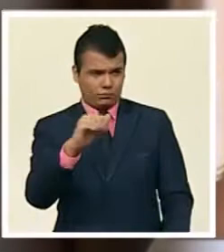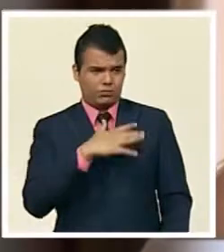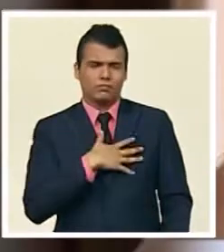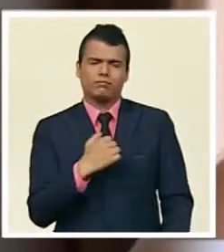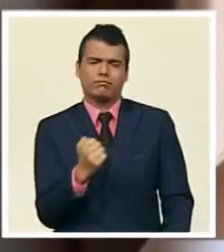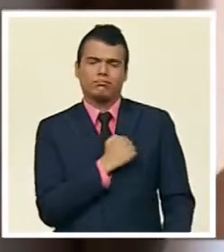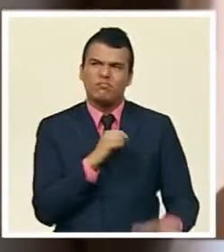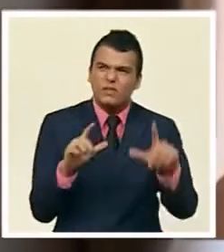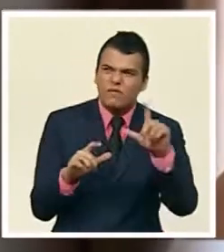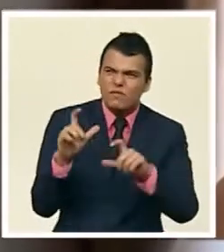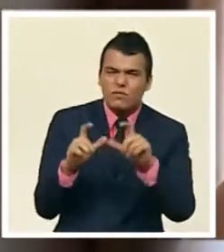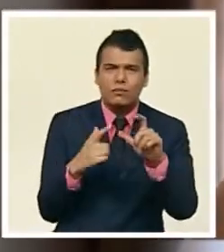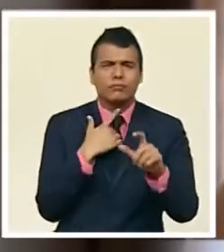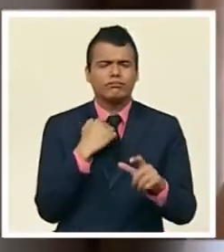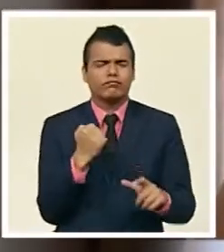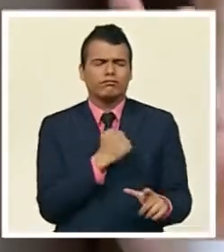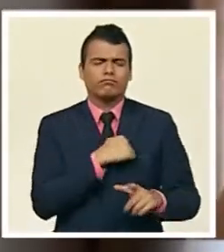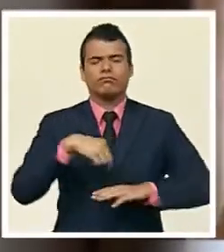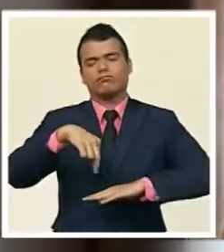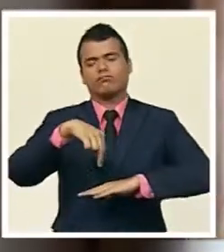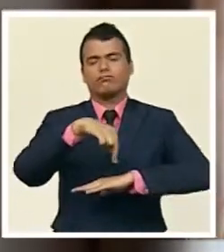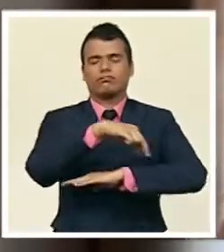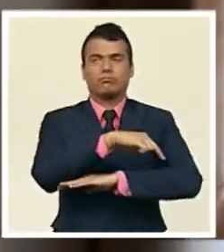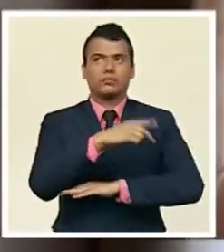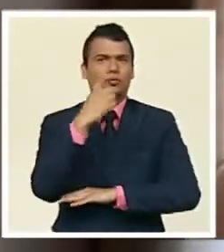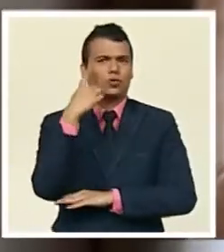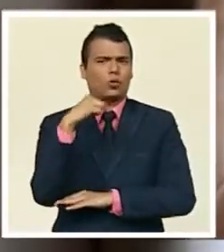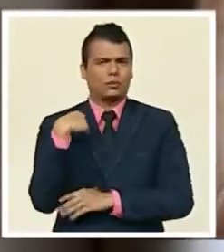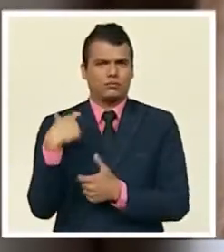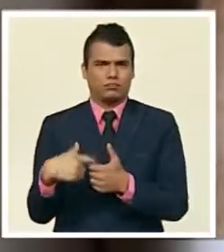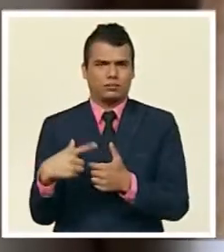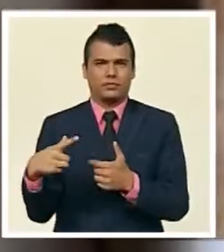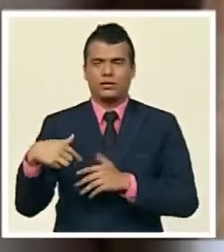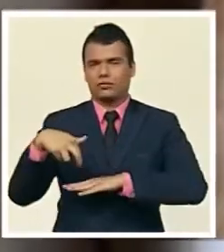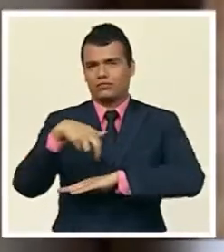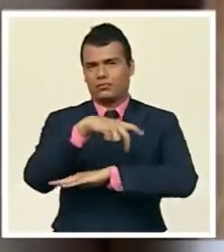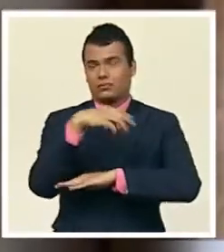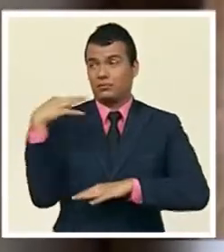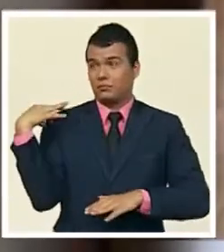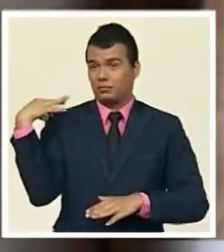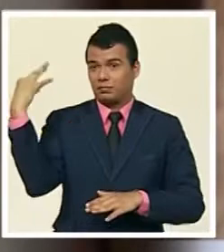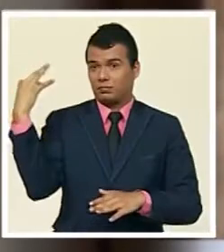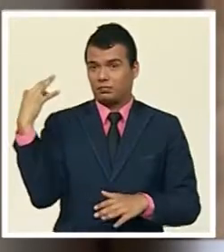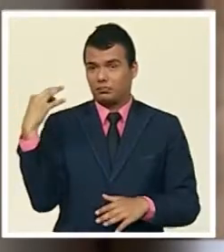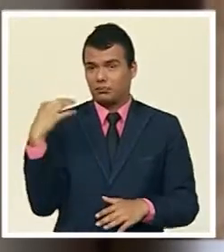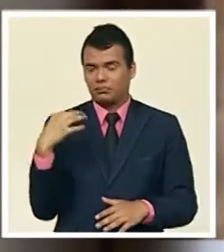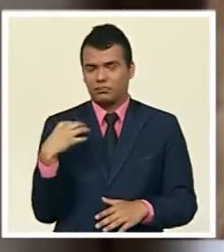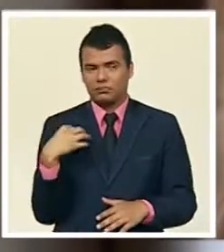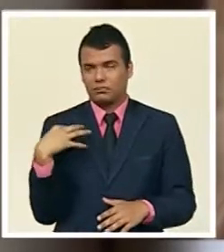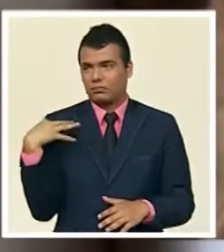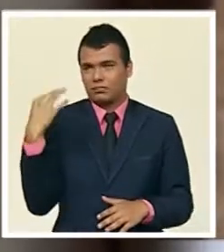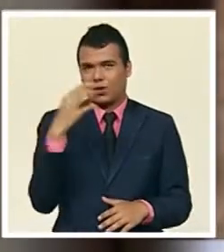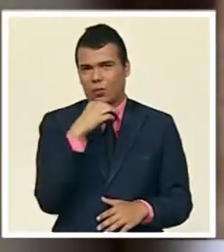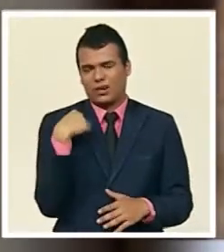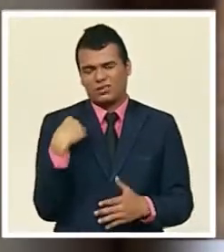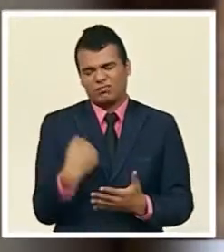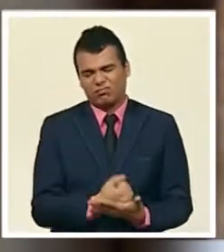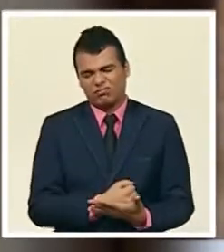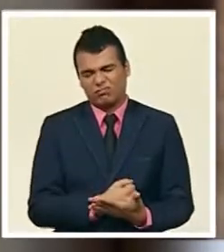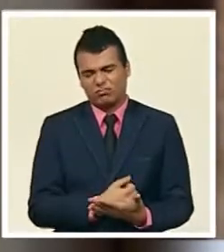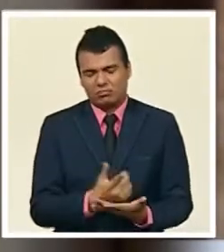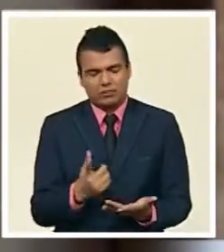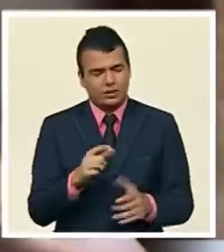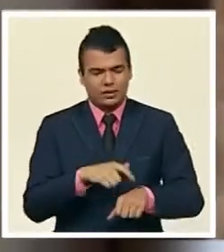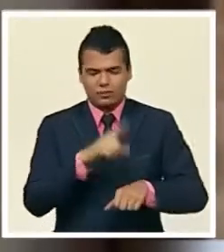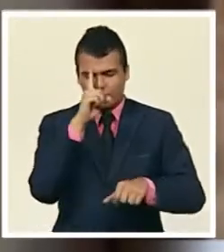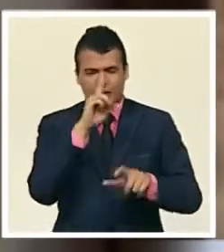encantaba la fotografía, me encantaba la pasarela, pero un día participé en un reinado y me frustré porque no gané. Entonces paré un